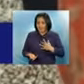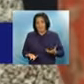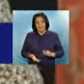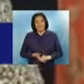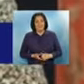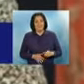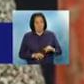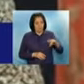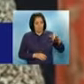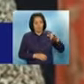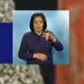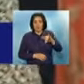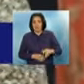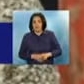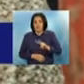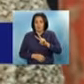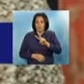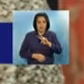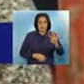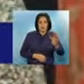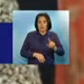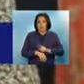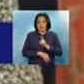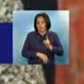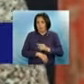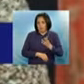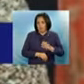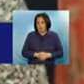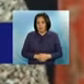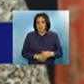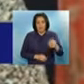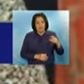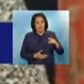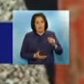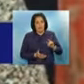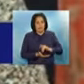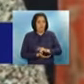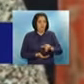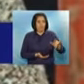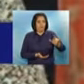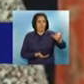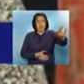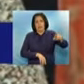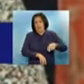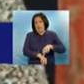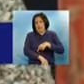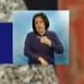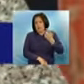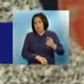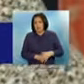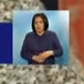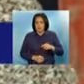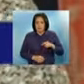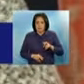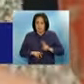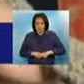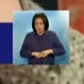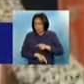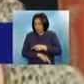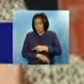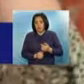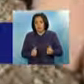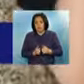un vuelo de 24 horas, Melbourne a Nueva York, ¿no? Un vuelo largo. Y él estaba a mi